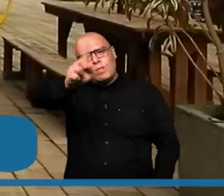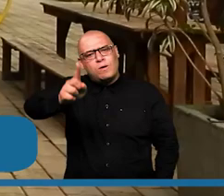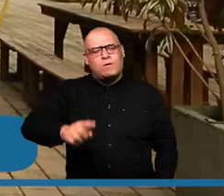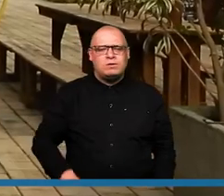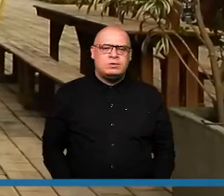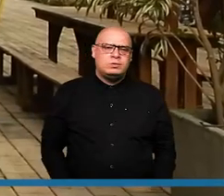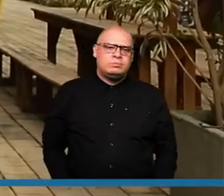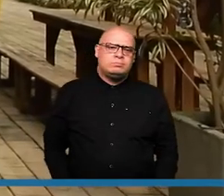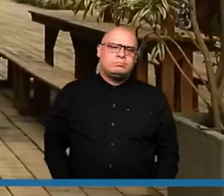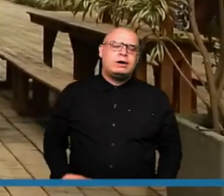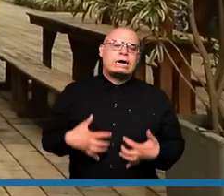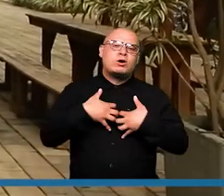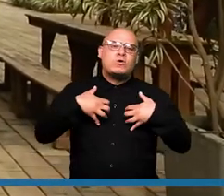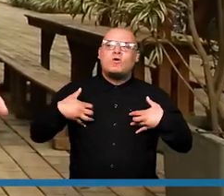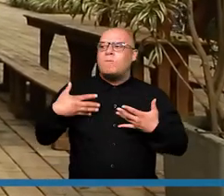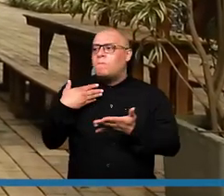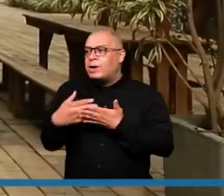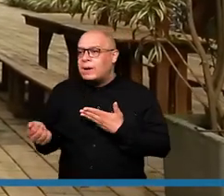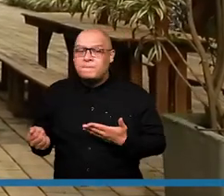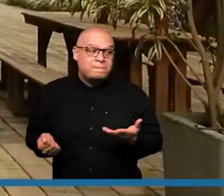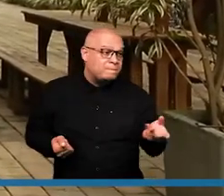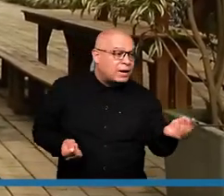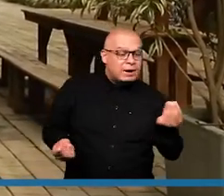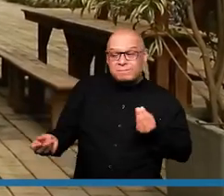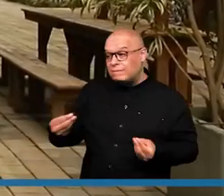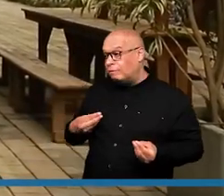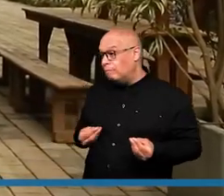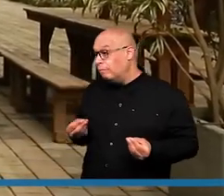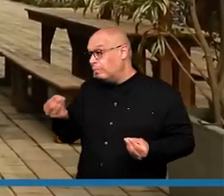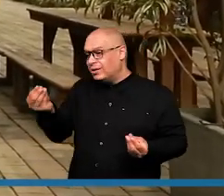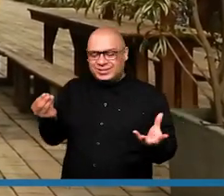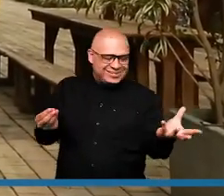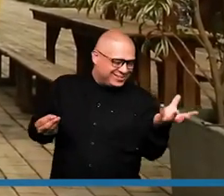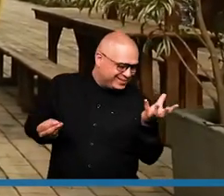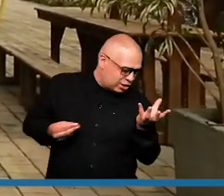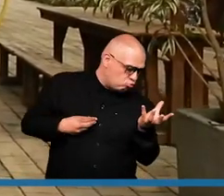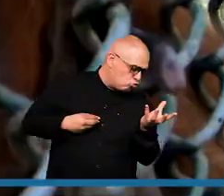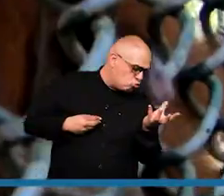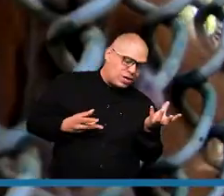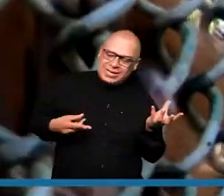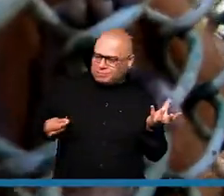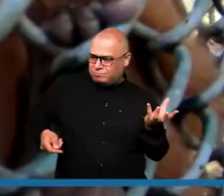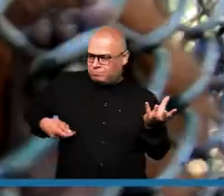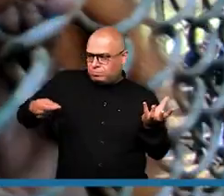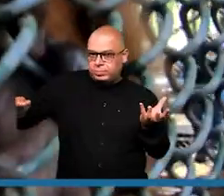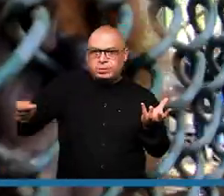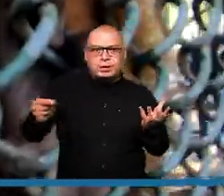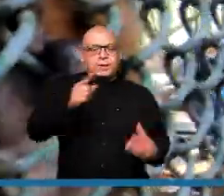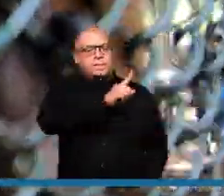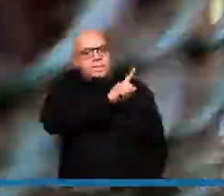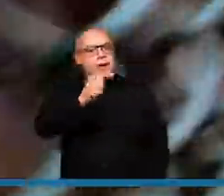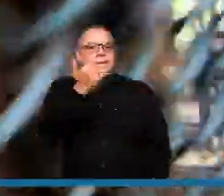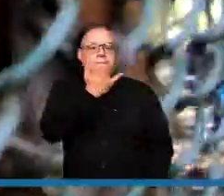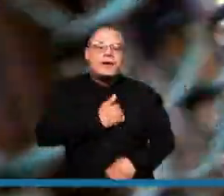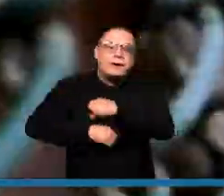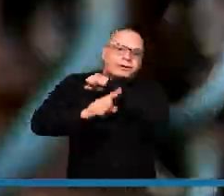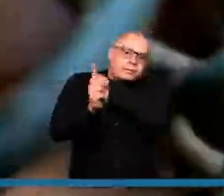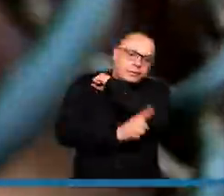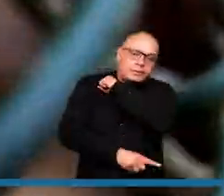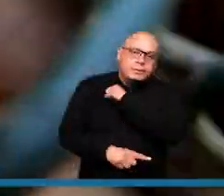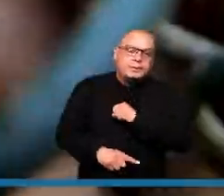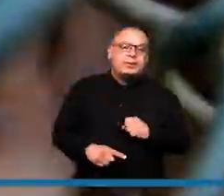se puede equiparar a un secuestro. Extraerlos de su hábitat natural es condenarlos a la muerte.